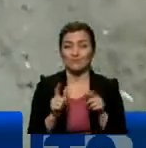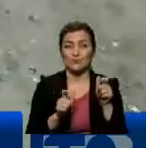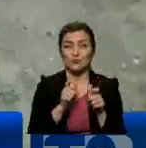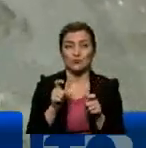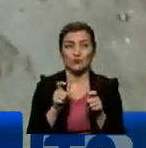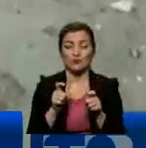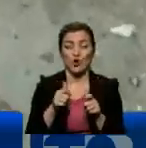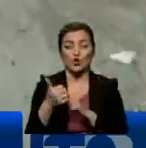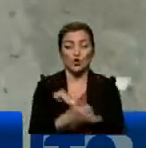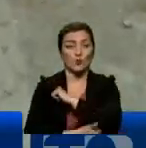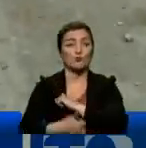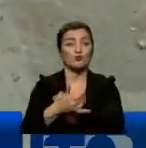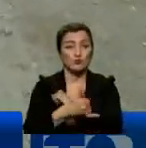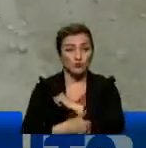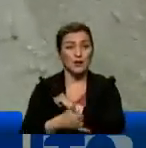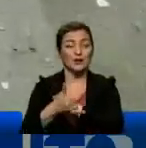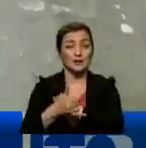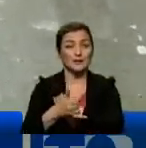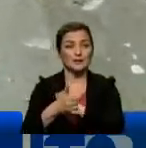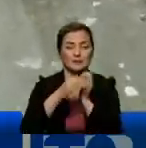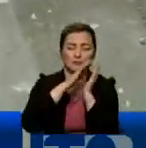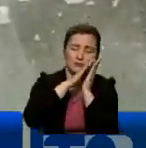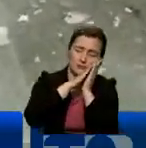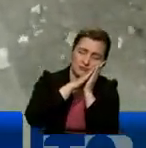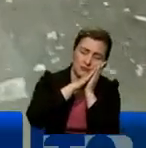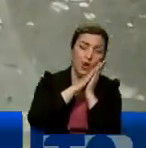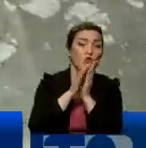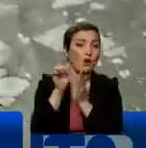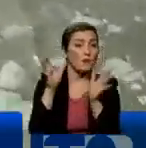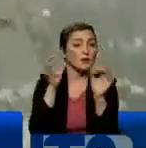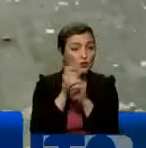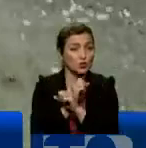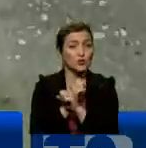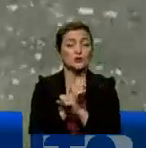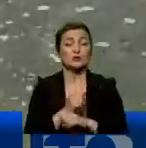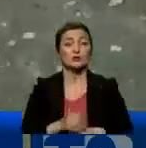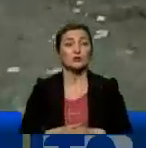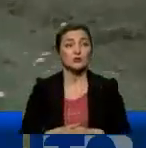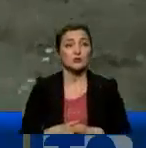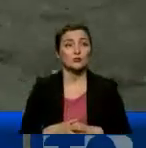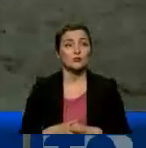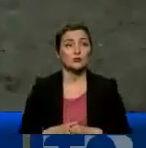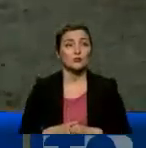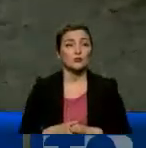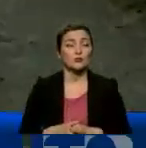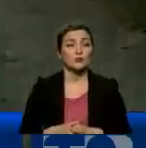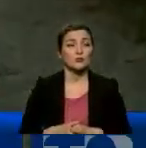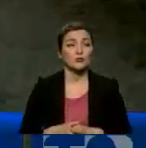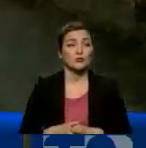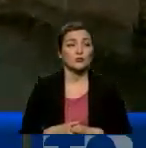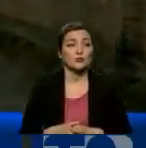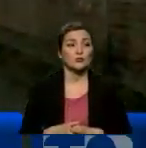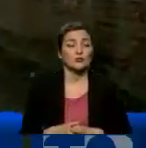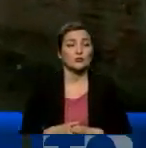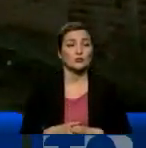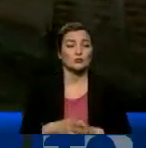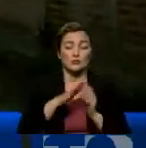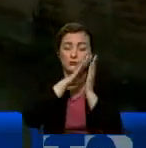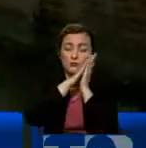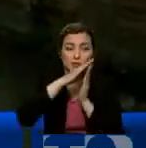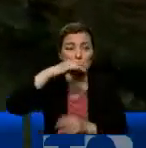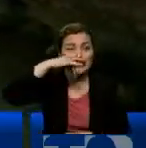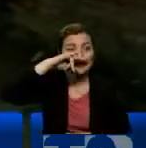las personas extranjeras incluso pernocten aquí en la noche, se les encuentra aquí descansando, vienen